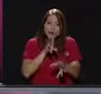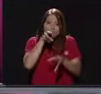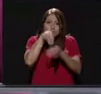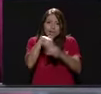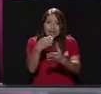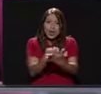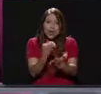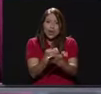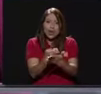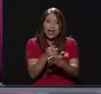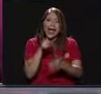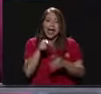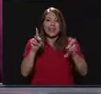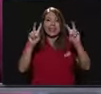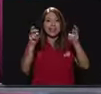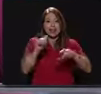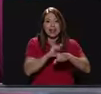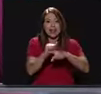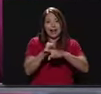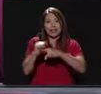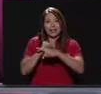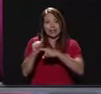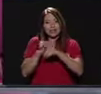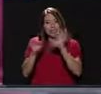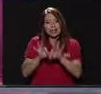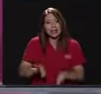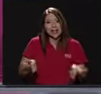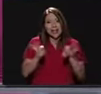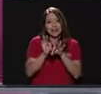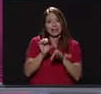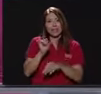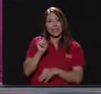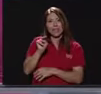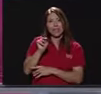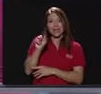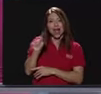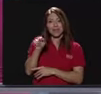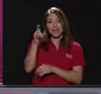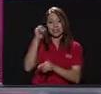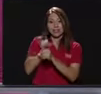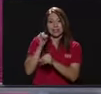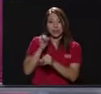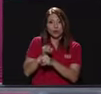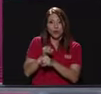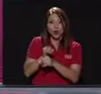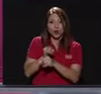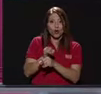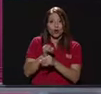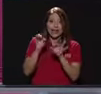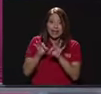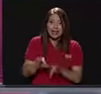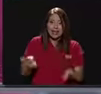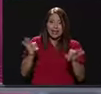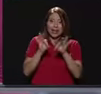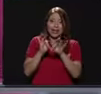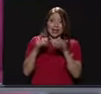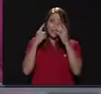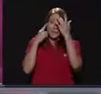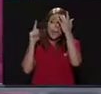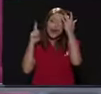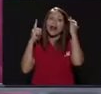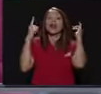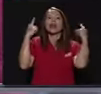ahí es donde el tema de la capacitación es clave. El INAH entra, es una institución que resulta clave